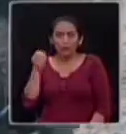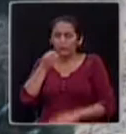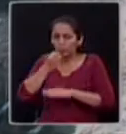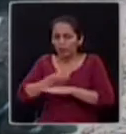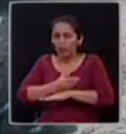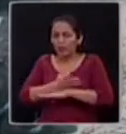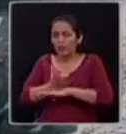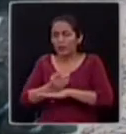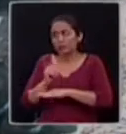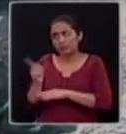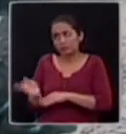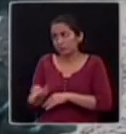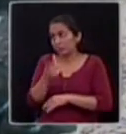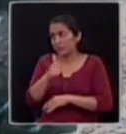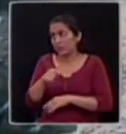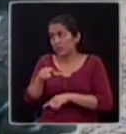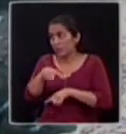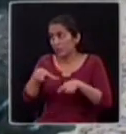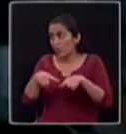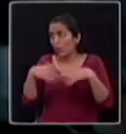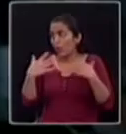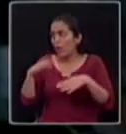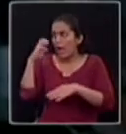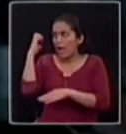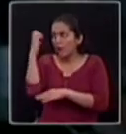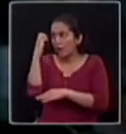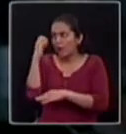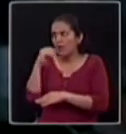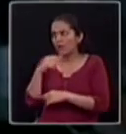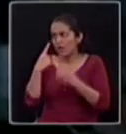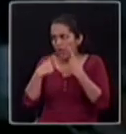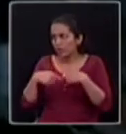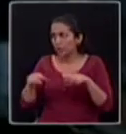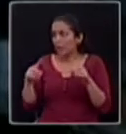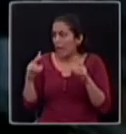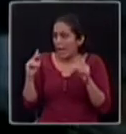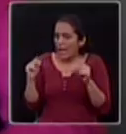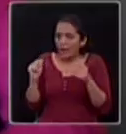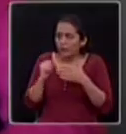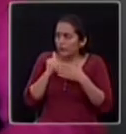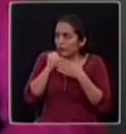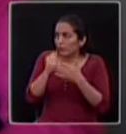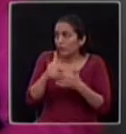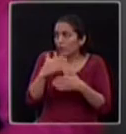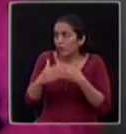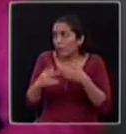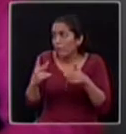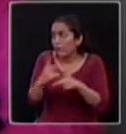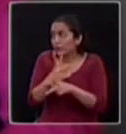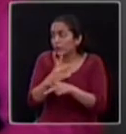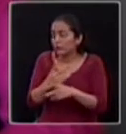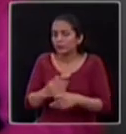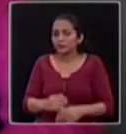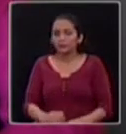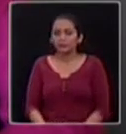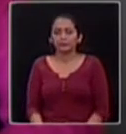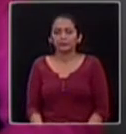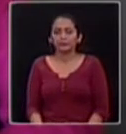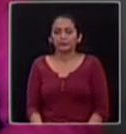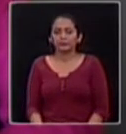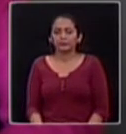que declare en emergencia la zona para intervenir antes que los daños sean mayores. La Dirección de Desarrollo Social ha hecho ya